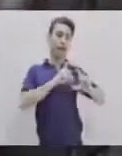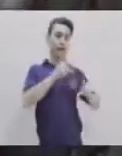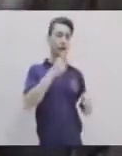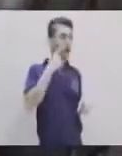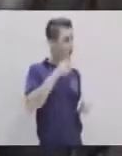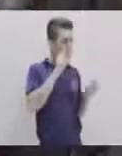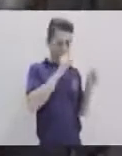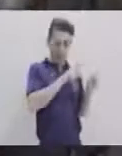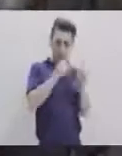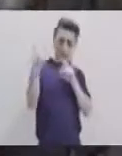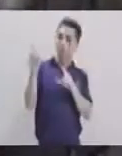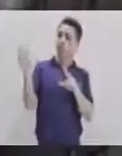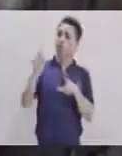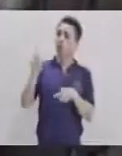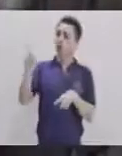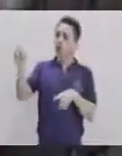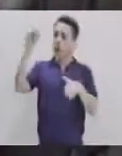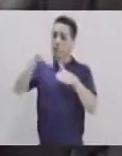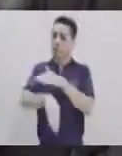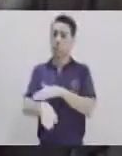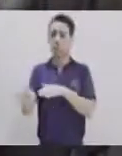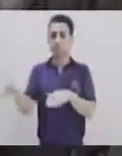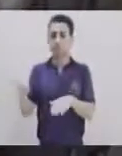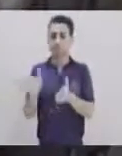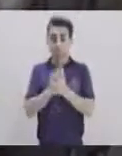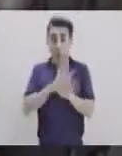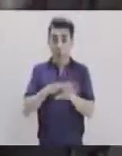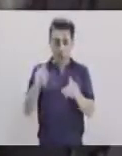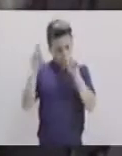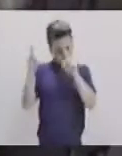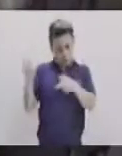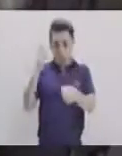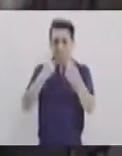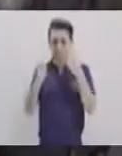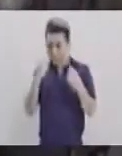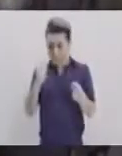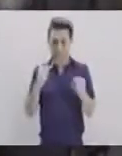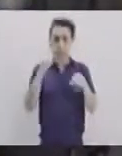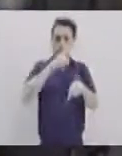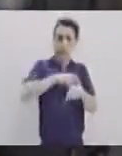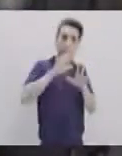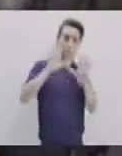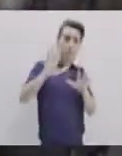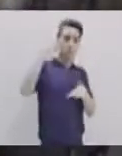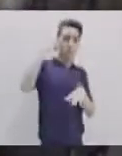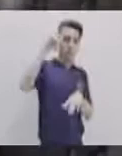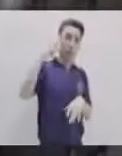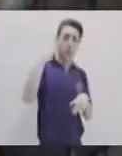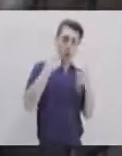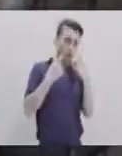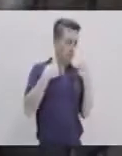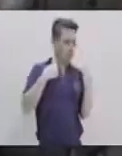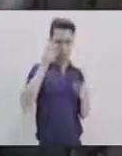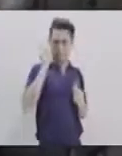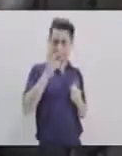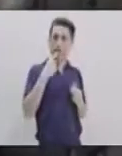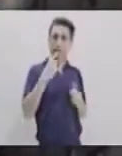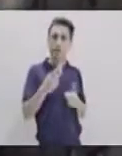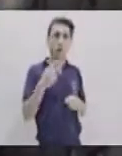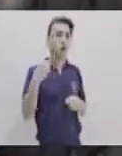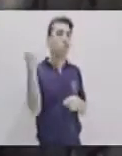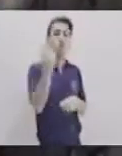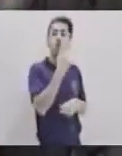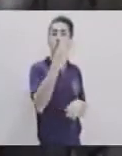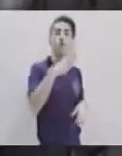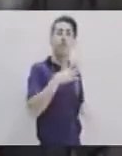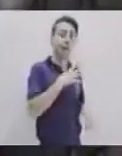ser querido y llores. Tómate este tiempo para llorar, ¿verdad? Entonces, yo siempre digo esto, para